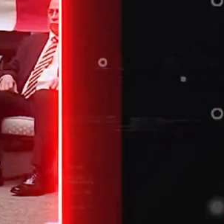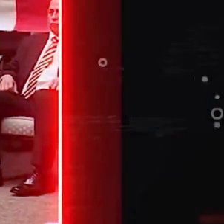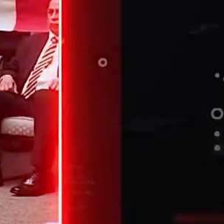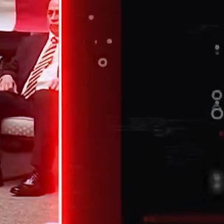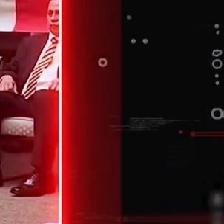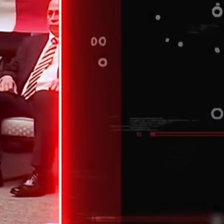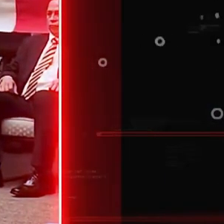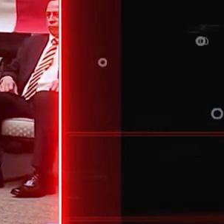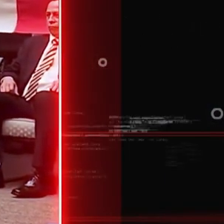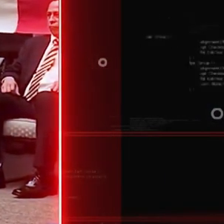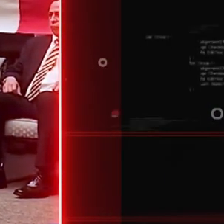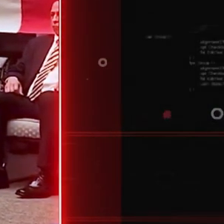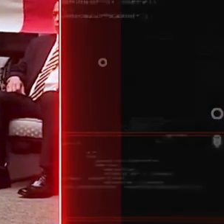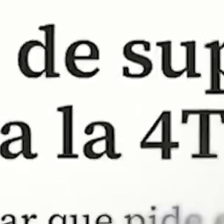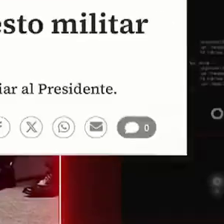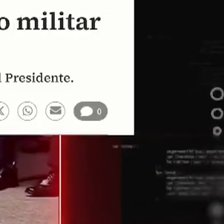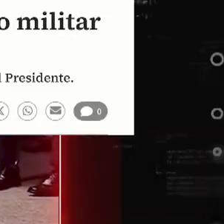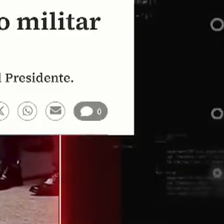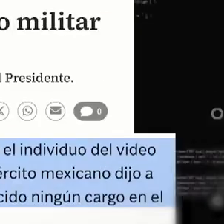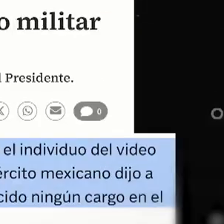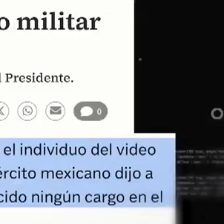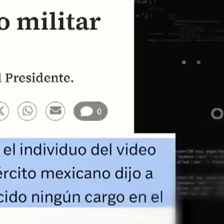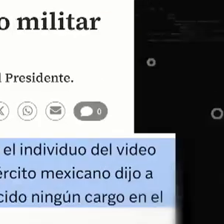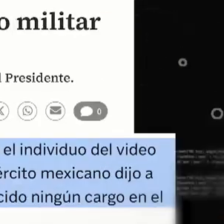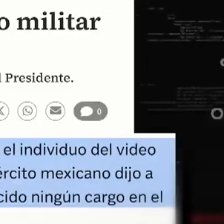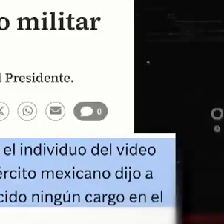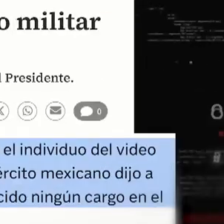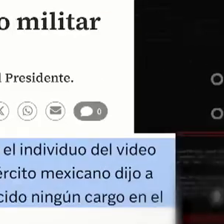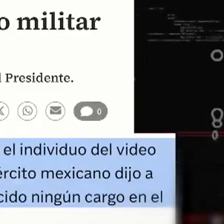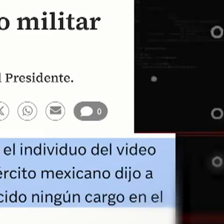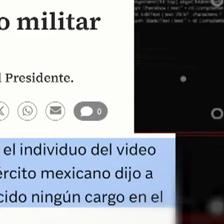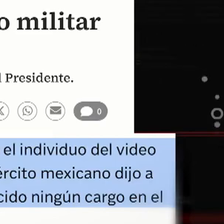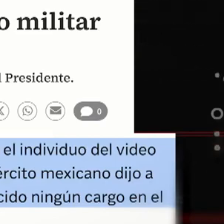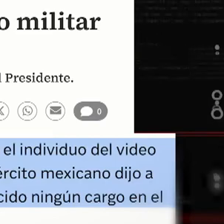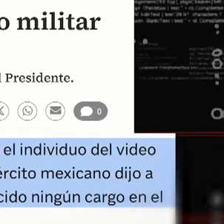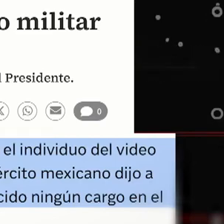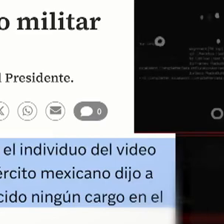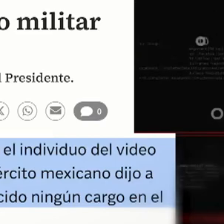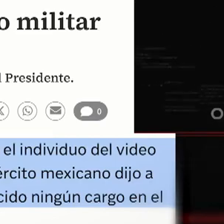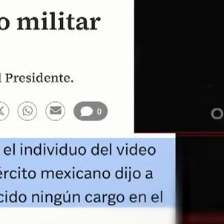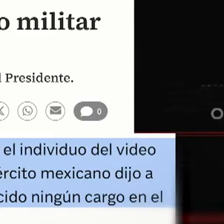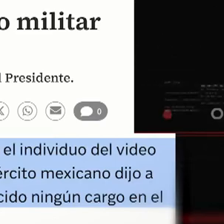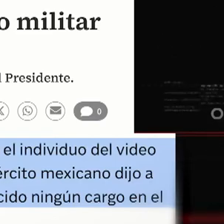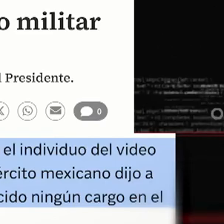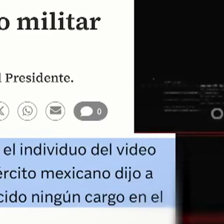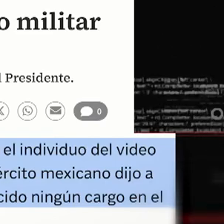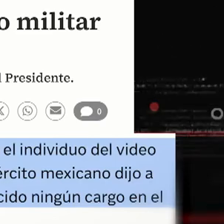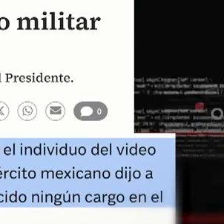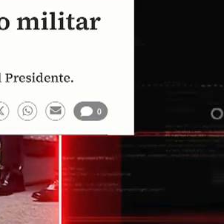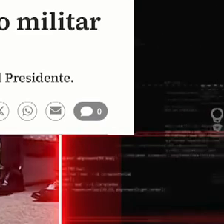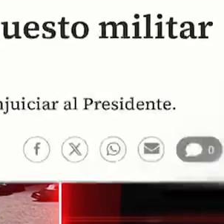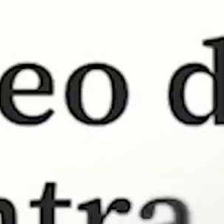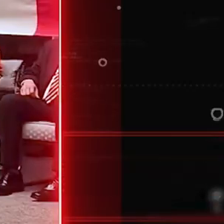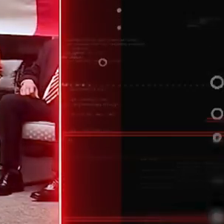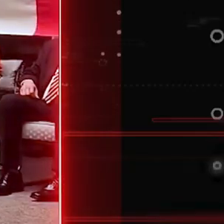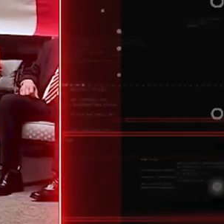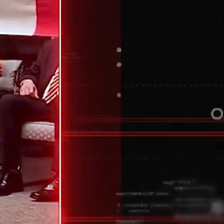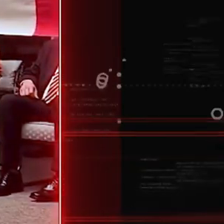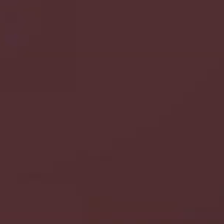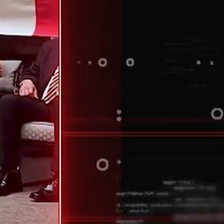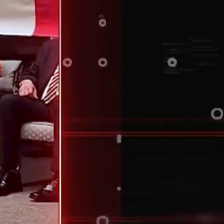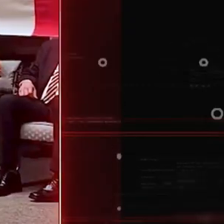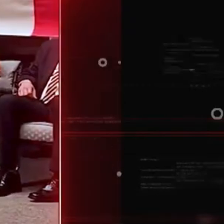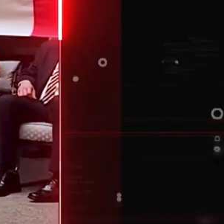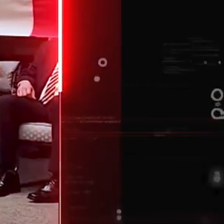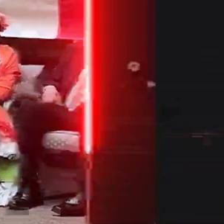formó parte de las Fuerzas Armadas, pero se ha presentado en foros ataviado con indumentaria militar para criticar al gobierno